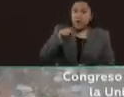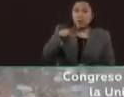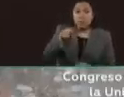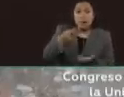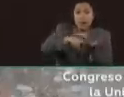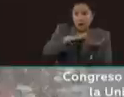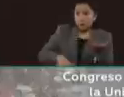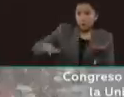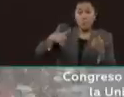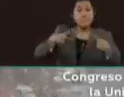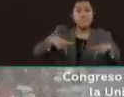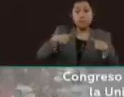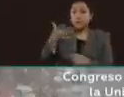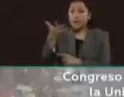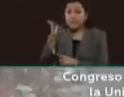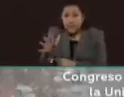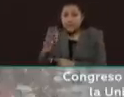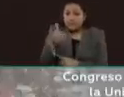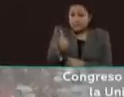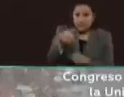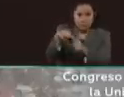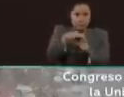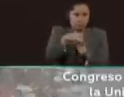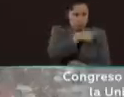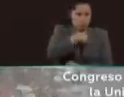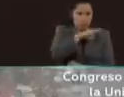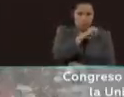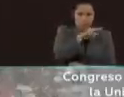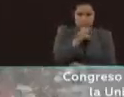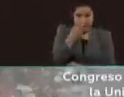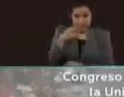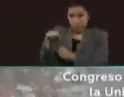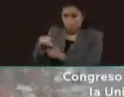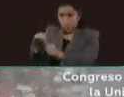10 votos. Eso sí fue inequitativo.